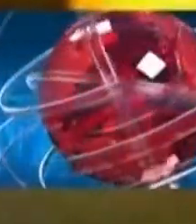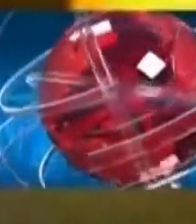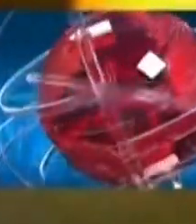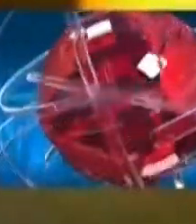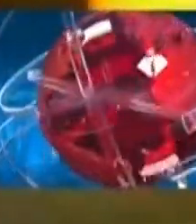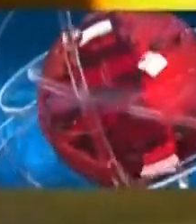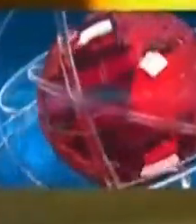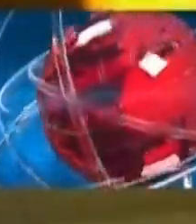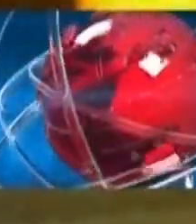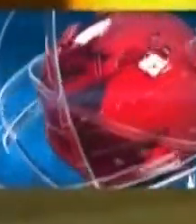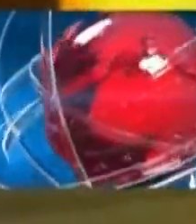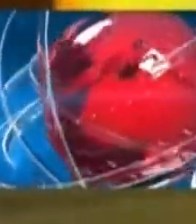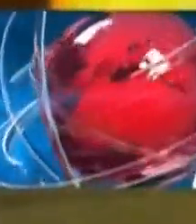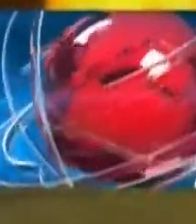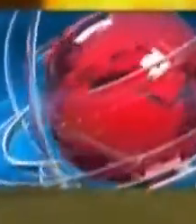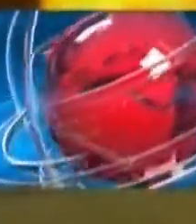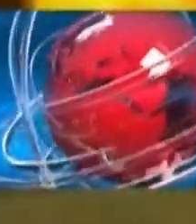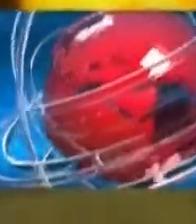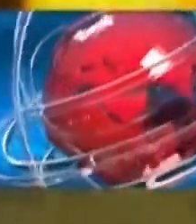tendencia. Nos vemos en un rato.